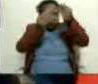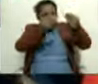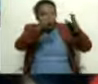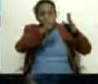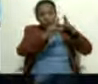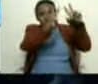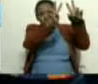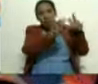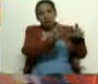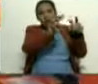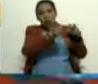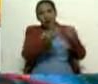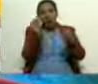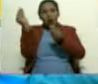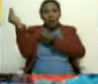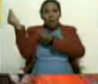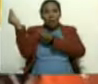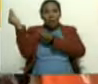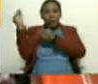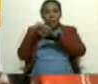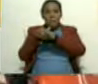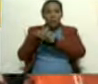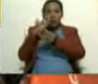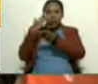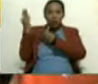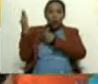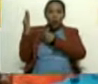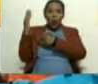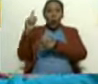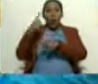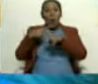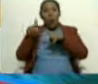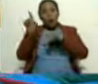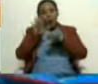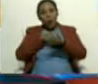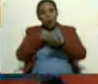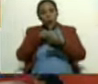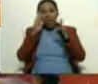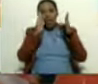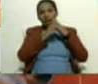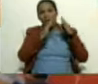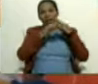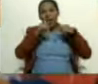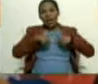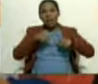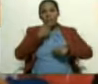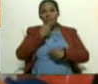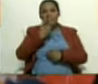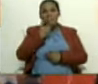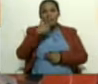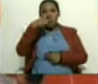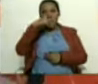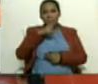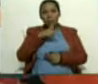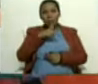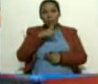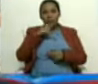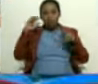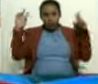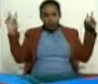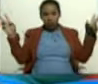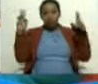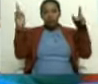amigo ministro de Vivienda? Hoy otro jueves de vivienda, jueves de esperanza, de renacer en este hermoso año